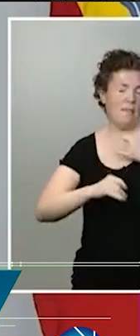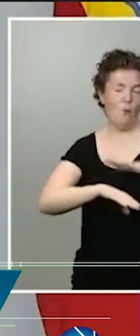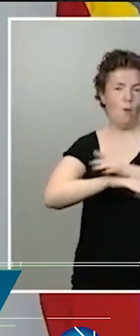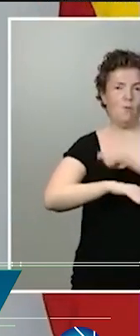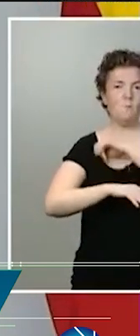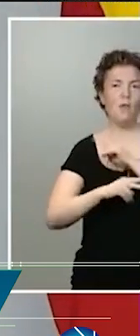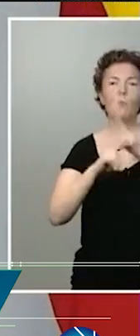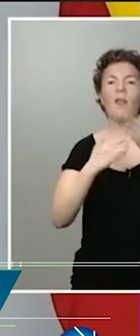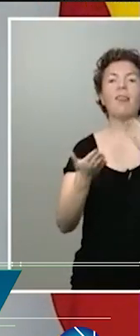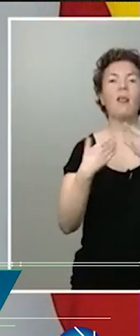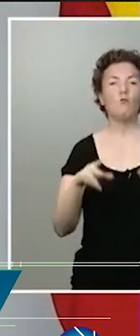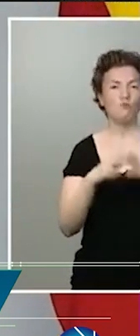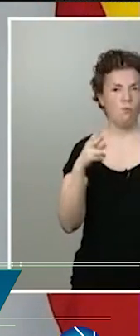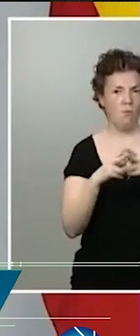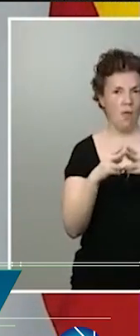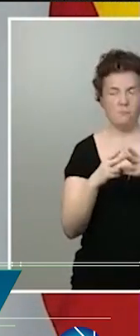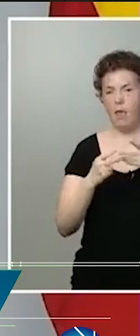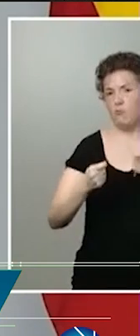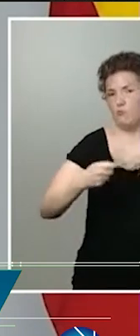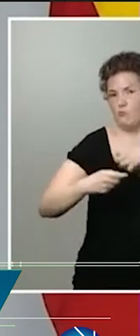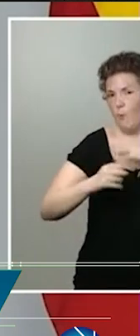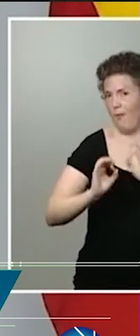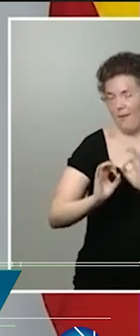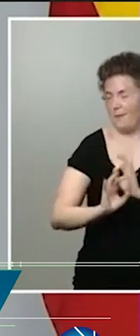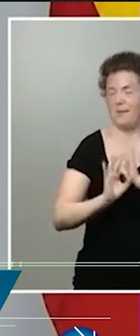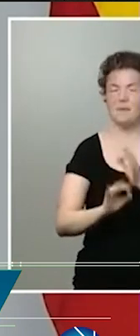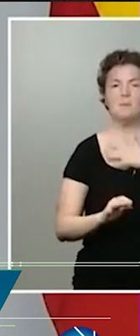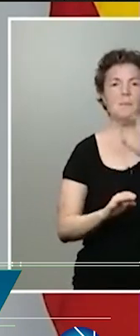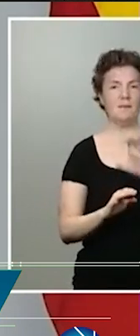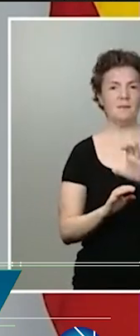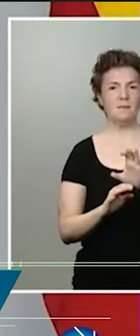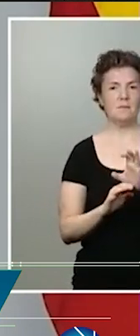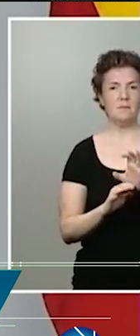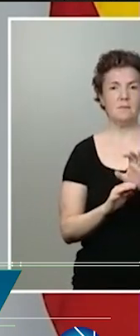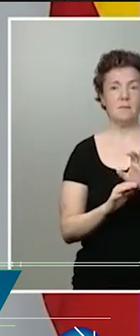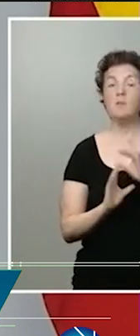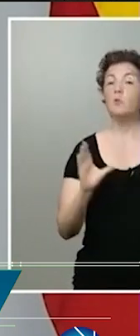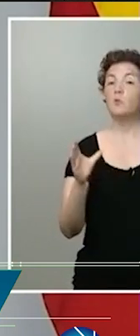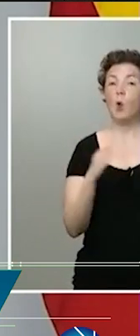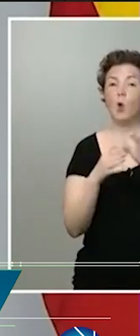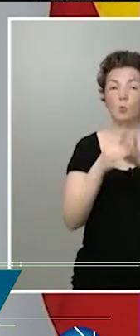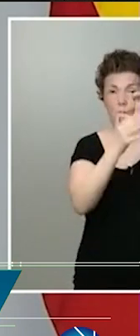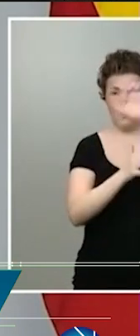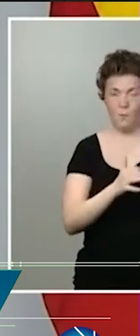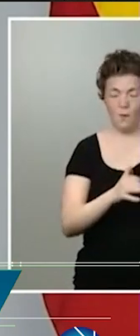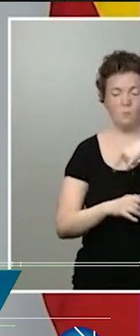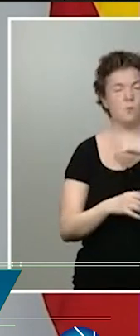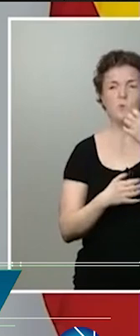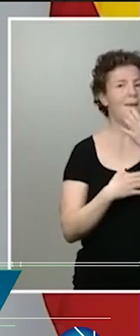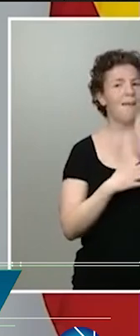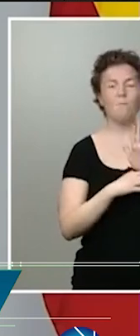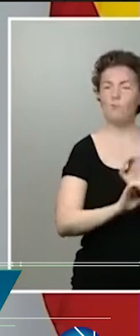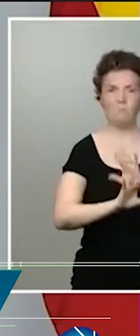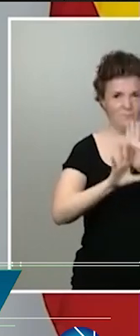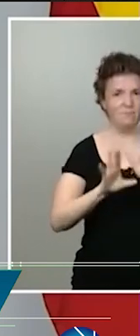cosmético, evidentemente, claro, que van a derogar algunas cosas, van a eliminar algunas cosas, pero la legislación entera como tal,